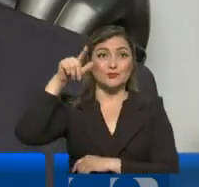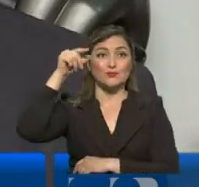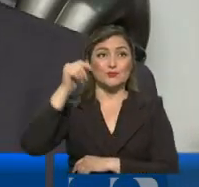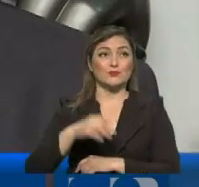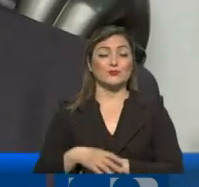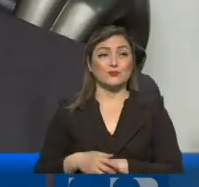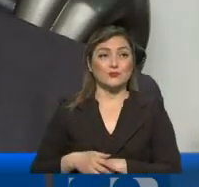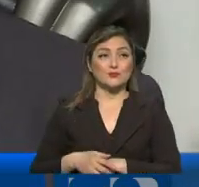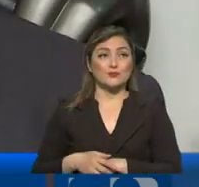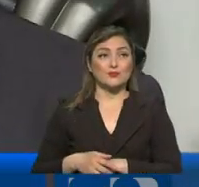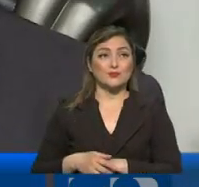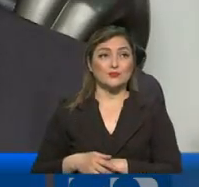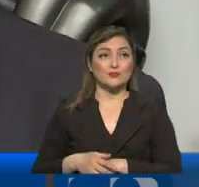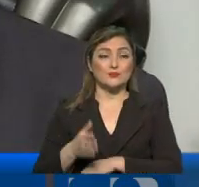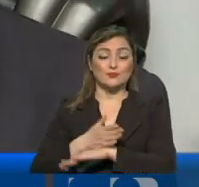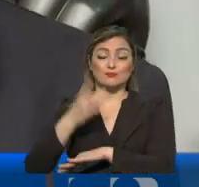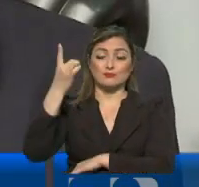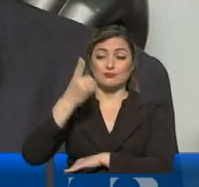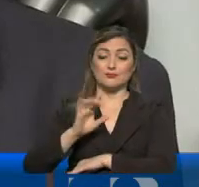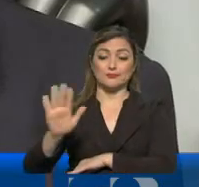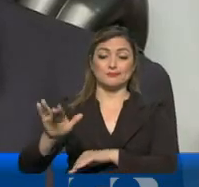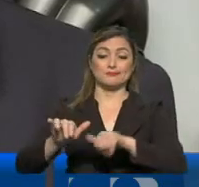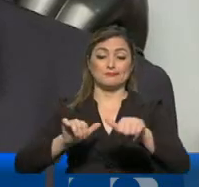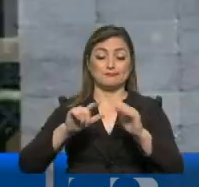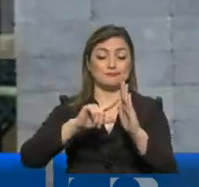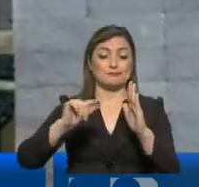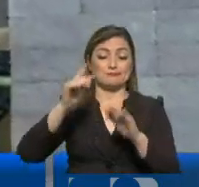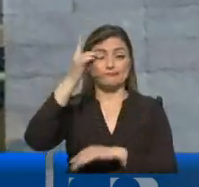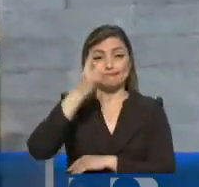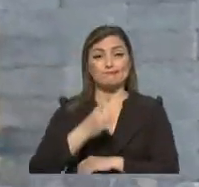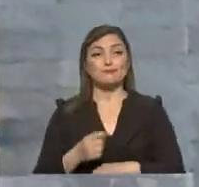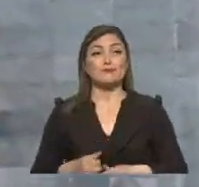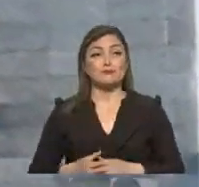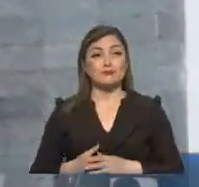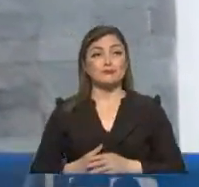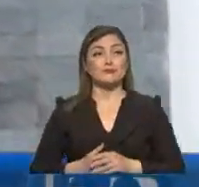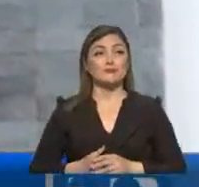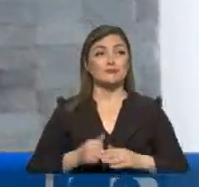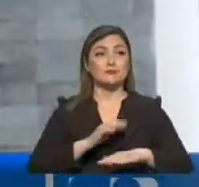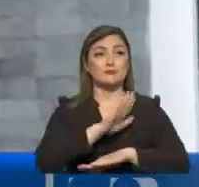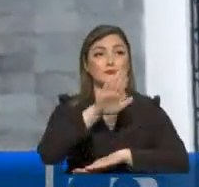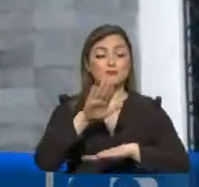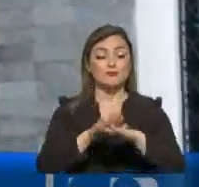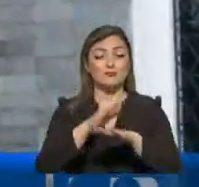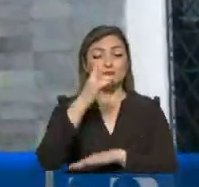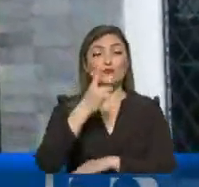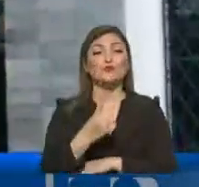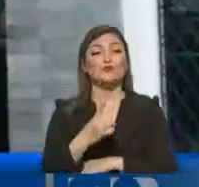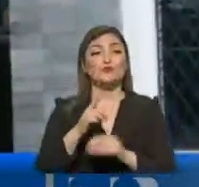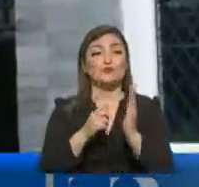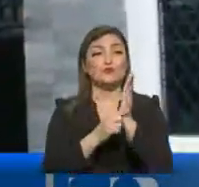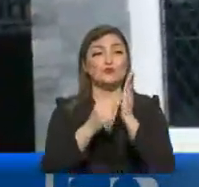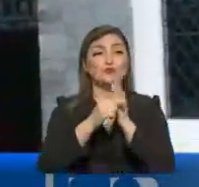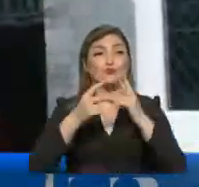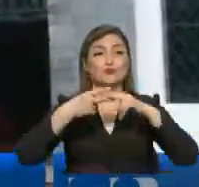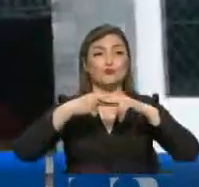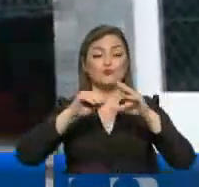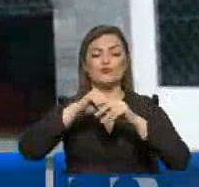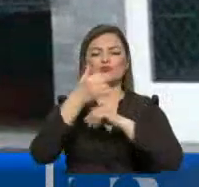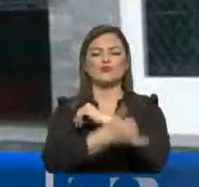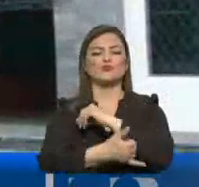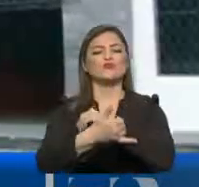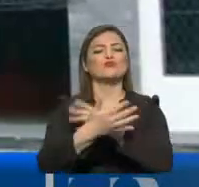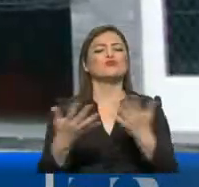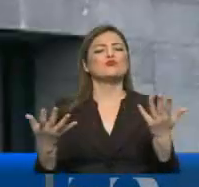una decisión que desde el punto de vista administrativo y financiero ya está tomada. Además habló sobre las acciones que tiene que cumplir el Ministerio de Relaciones